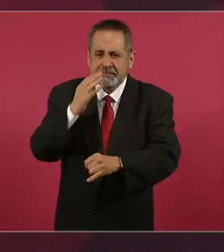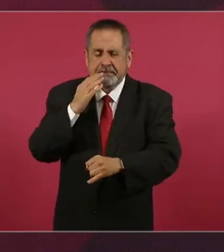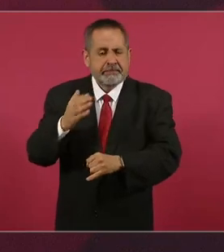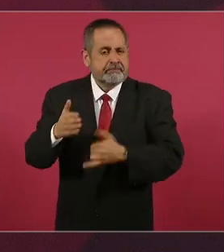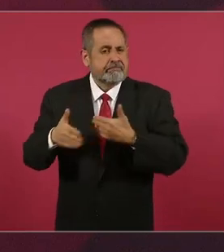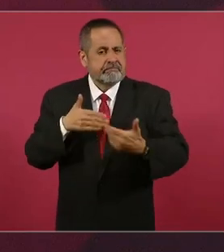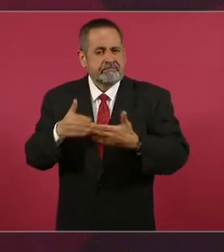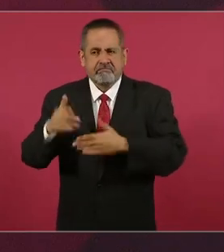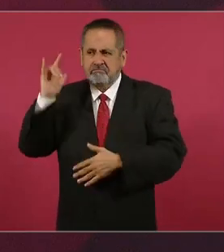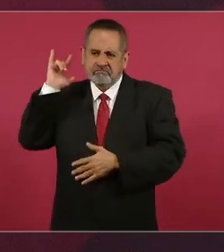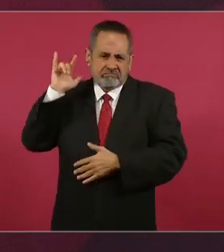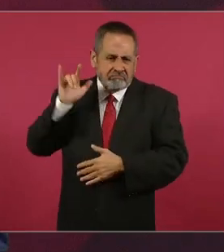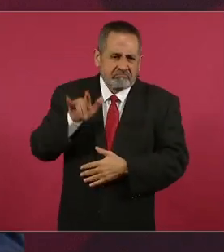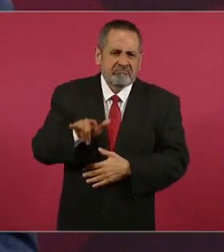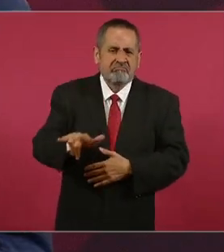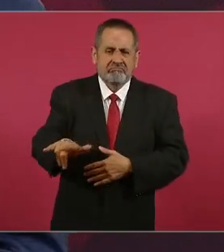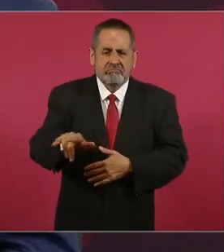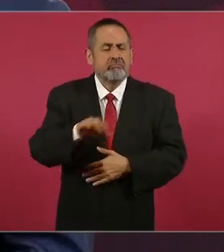que puedan